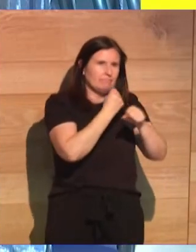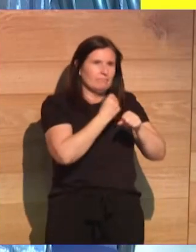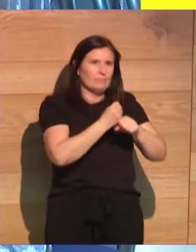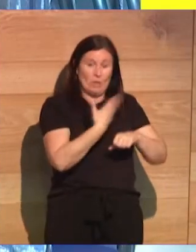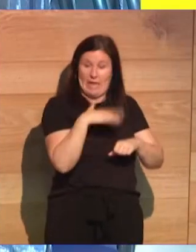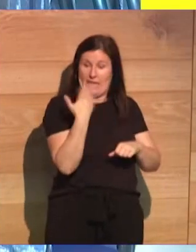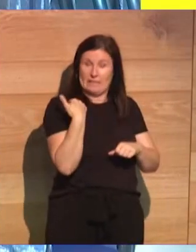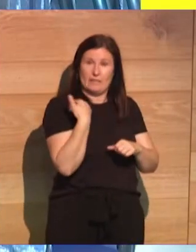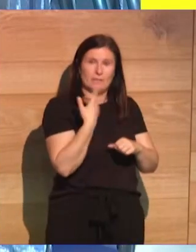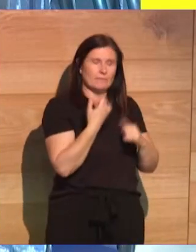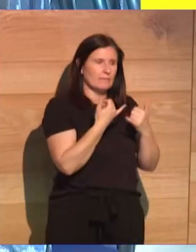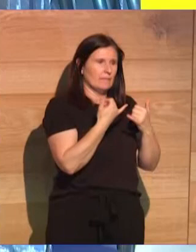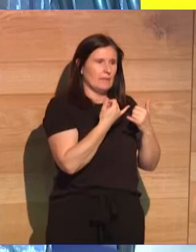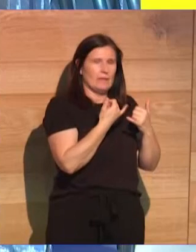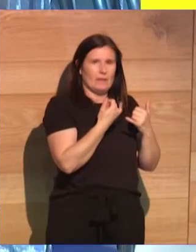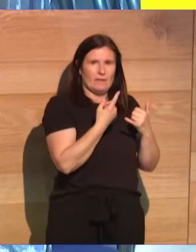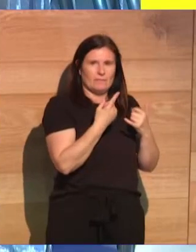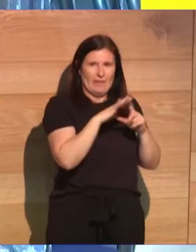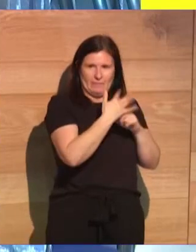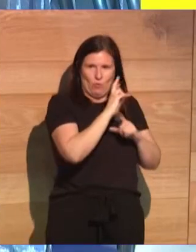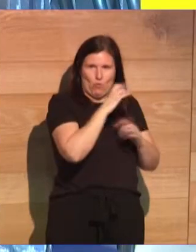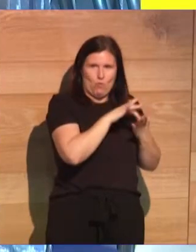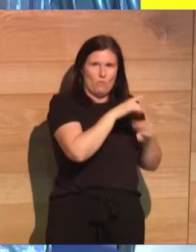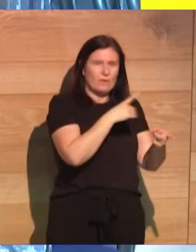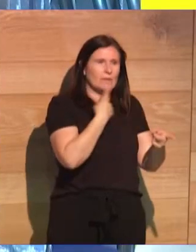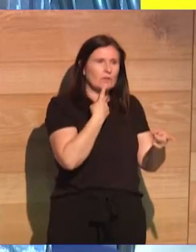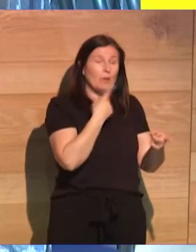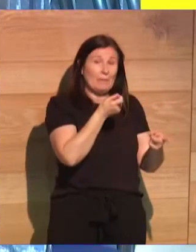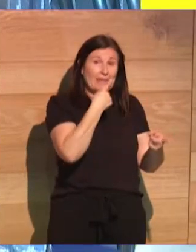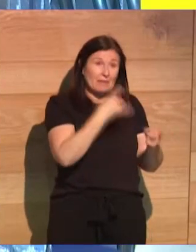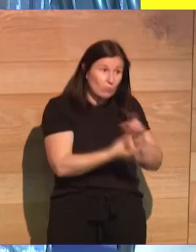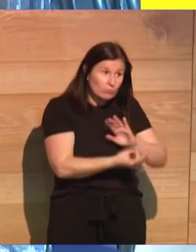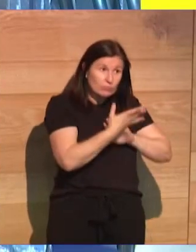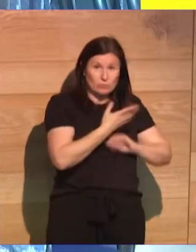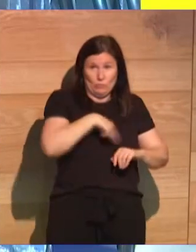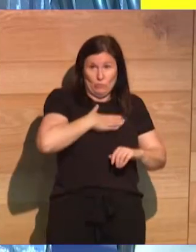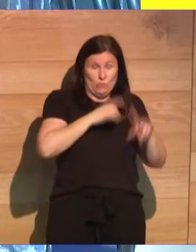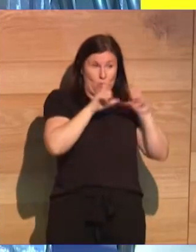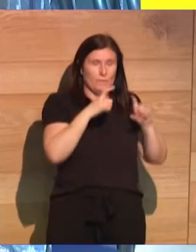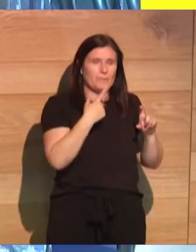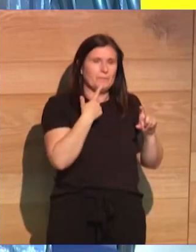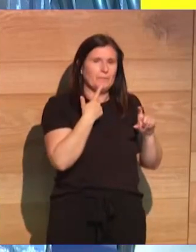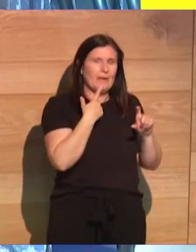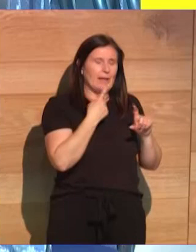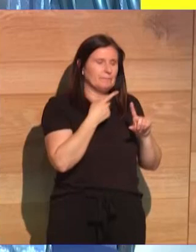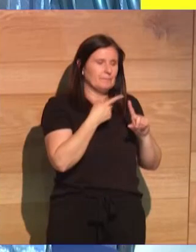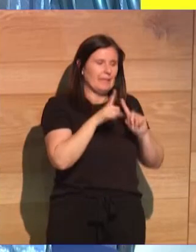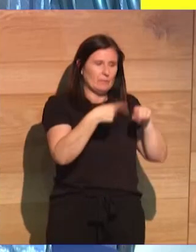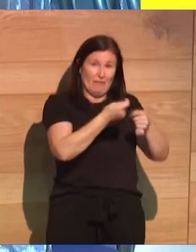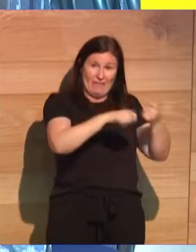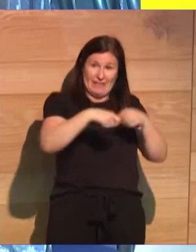y se hizo un comentario muy bueno y es, nosotros para sacar un medicamento, por ejemplo, al mercado, hay un montón